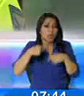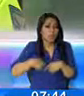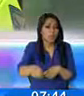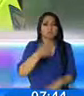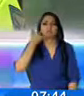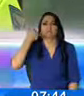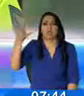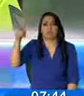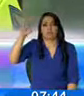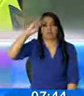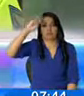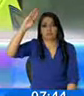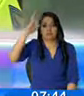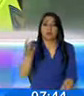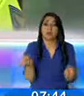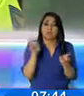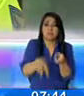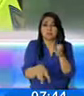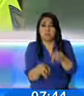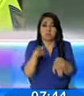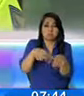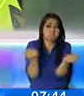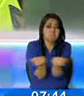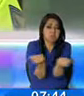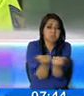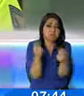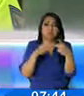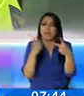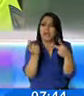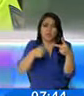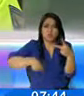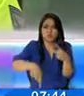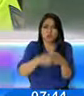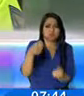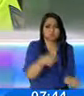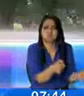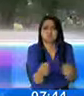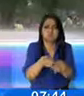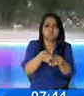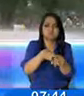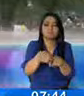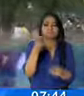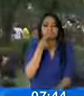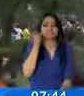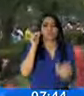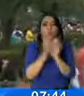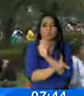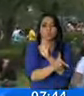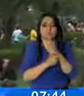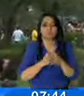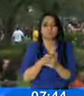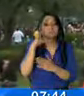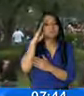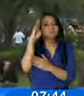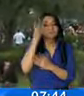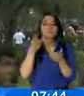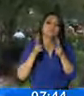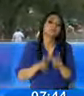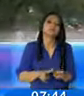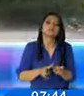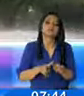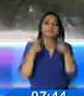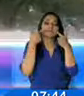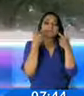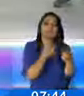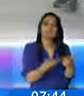exceso de pasajeros o sea exceso de velocidad o maniobras de rebasamiento inadecuada la policía también contará con el servicio de encargo a